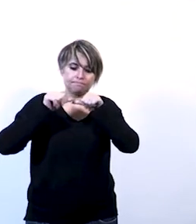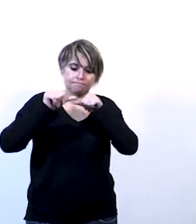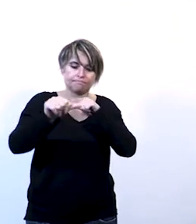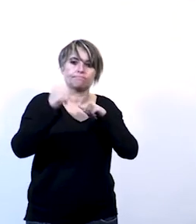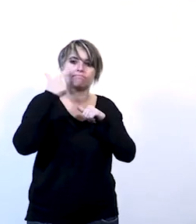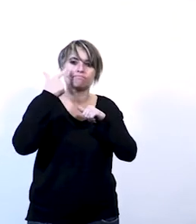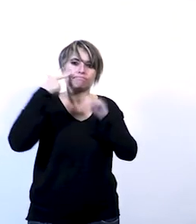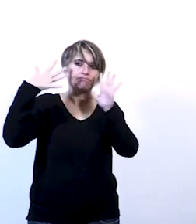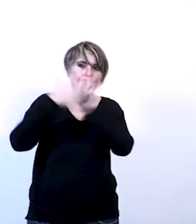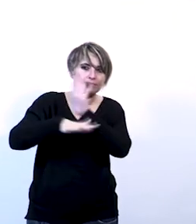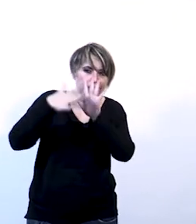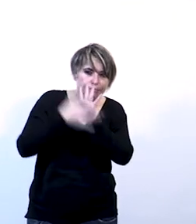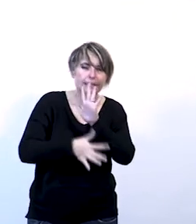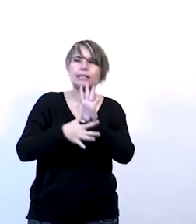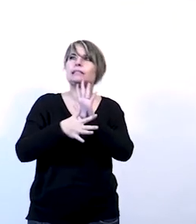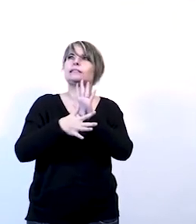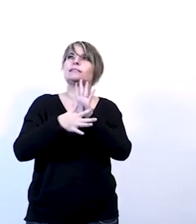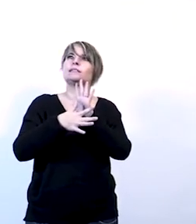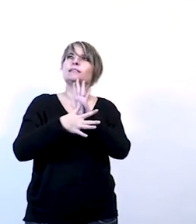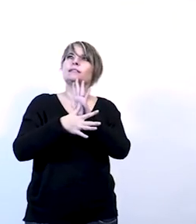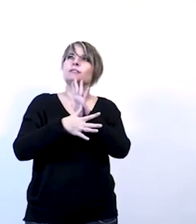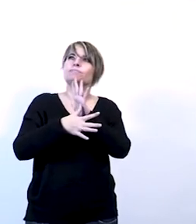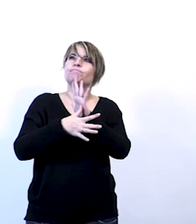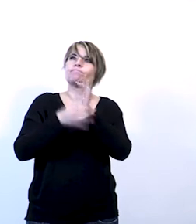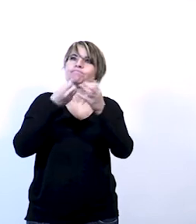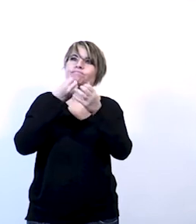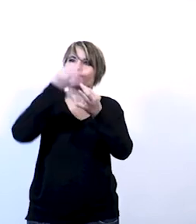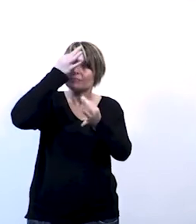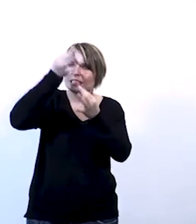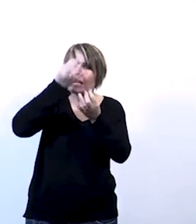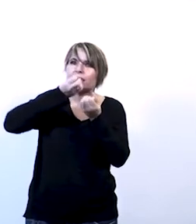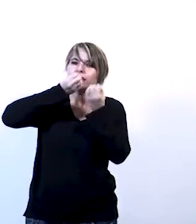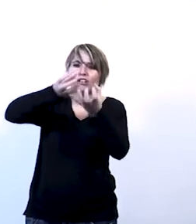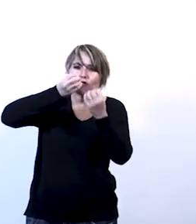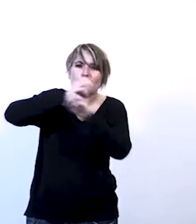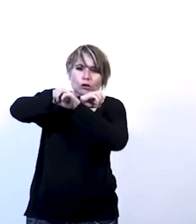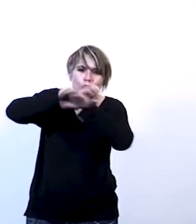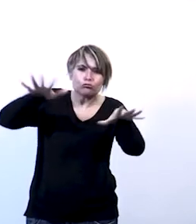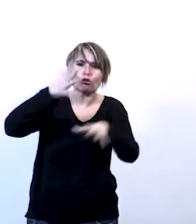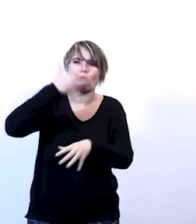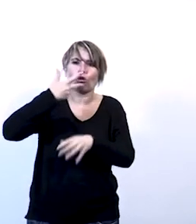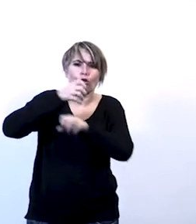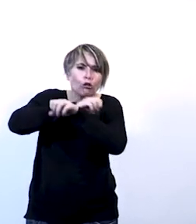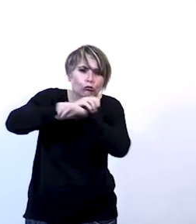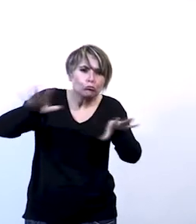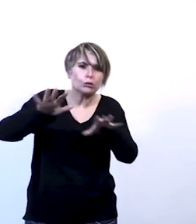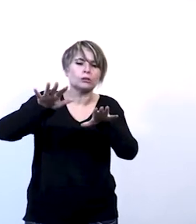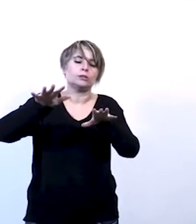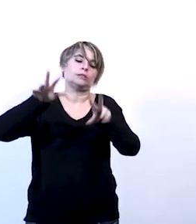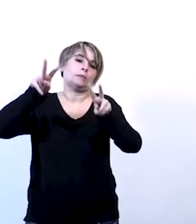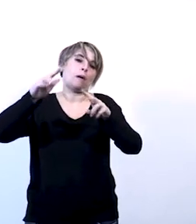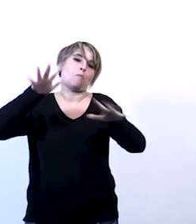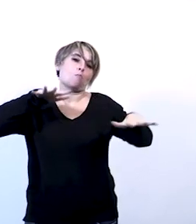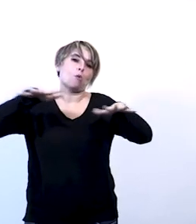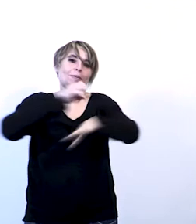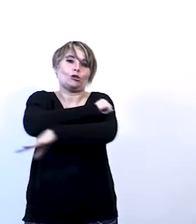también explicar, para también dar de conocer los detalles y de un movimiento así. Es